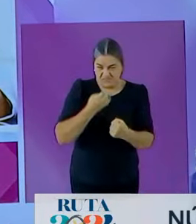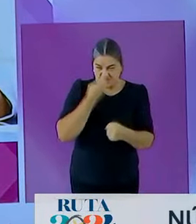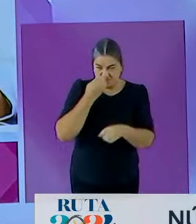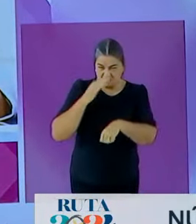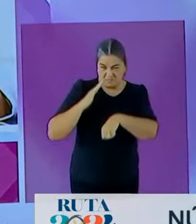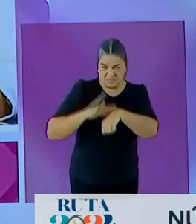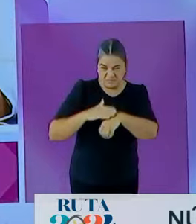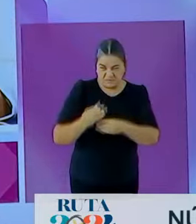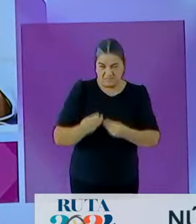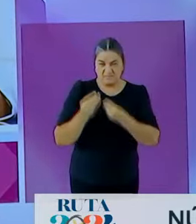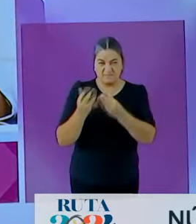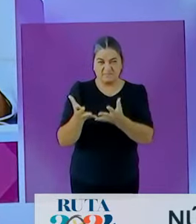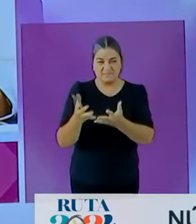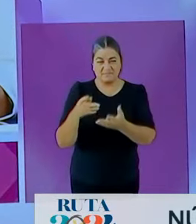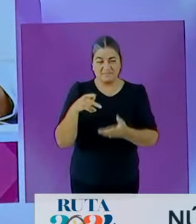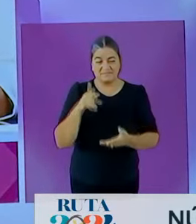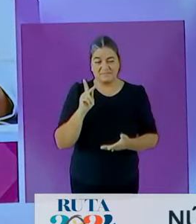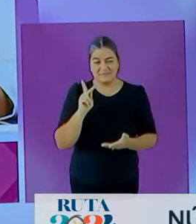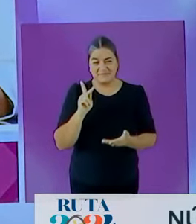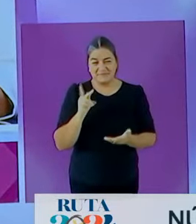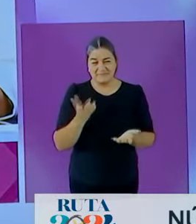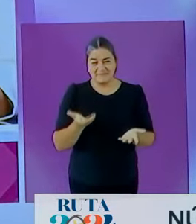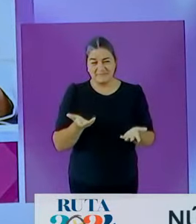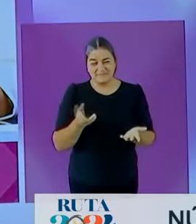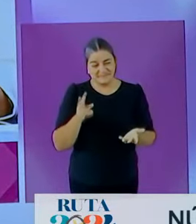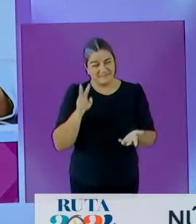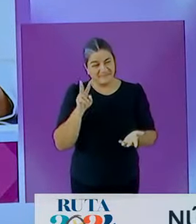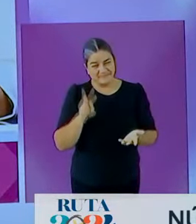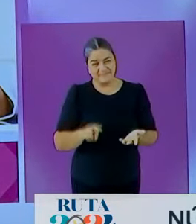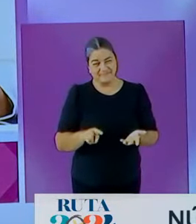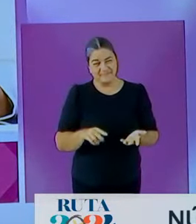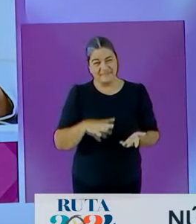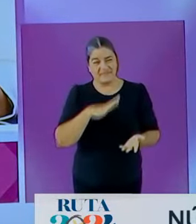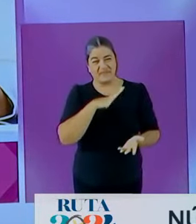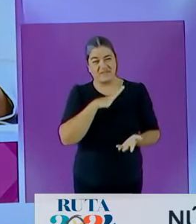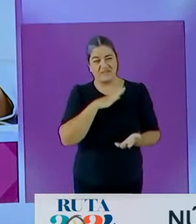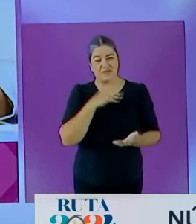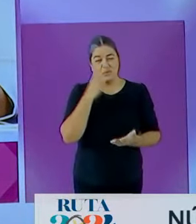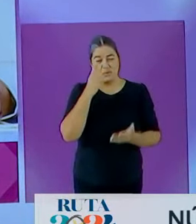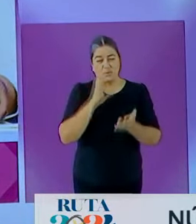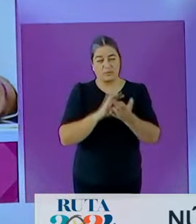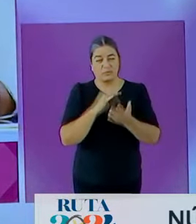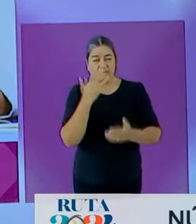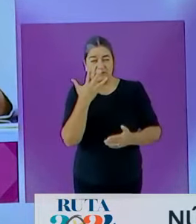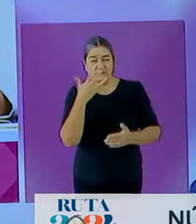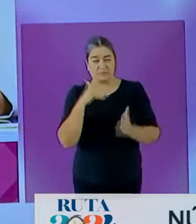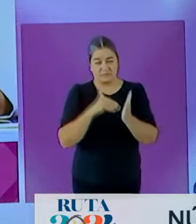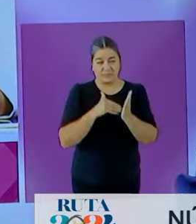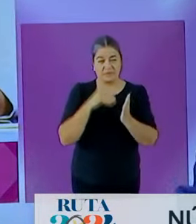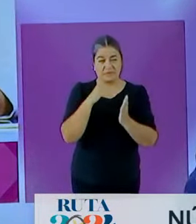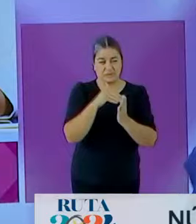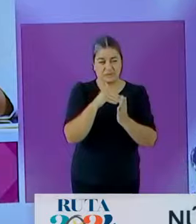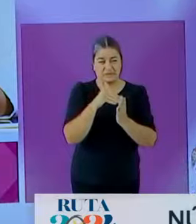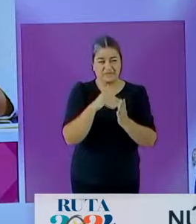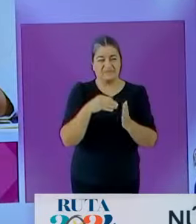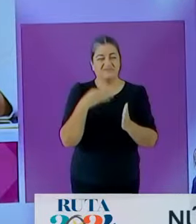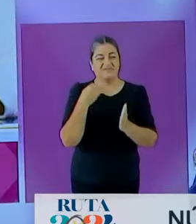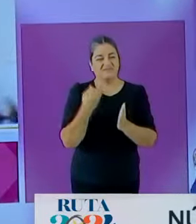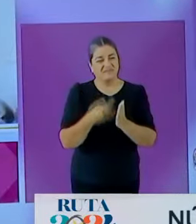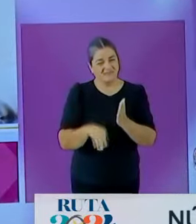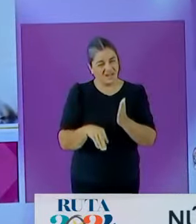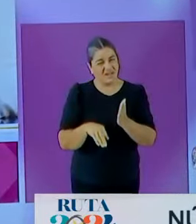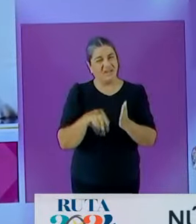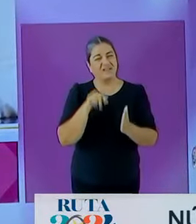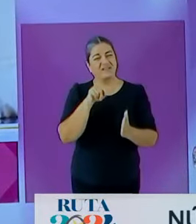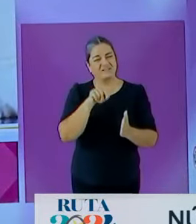que tenía, el que no había división de poderes, el que organizaban desde las elecciones, desde el gobierno, como lo quiera hacer. No es que yo lo esté